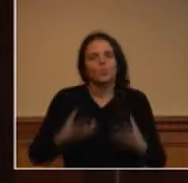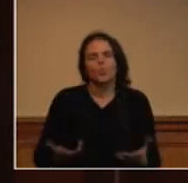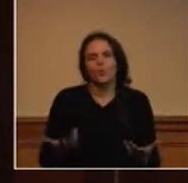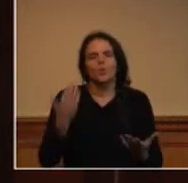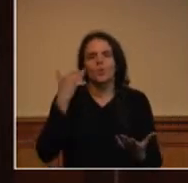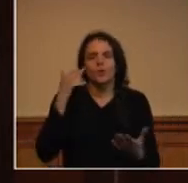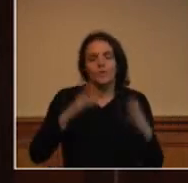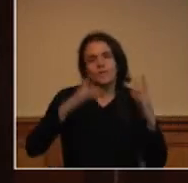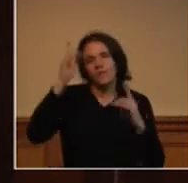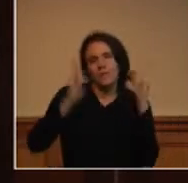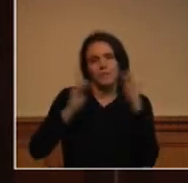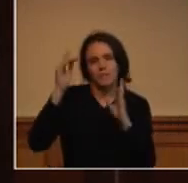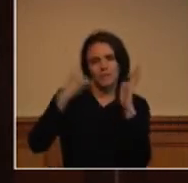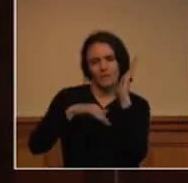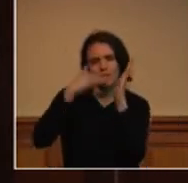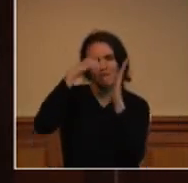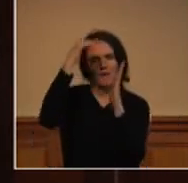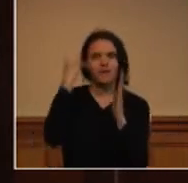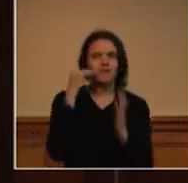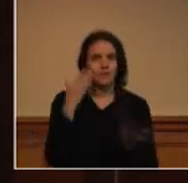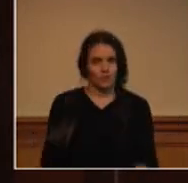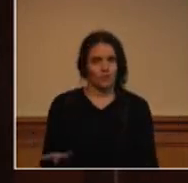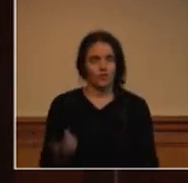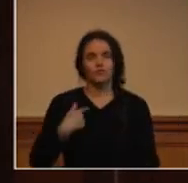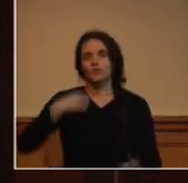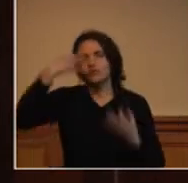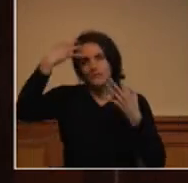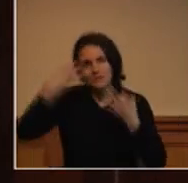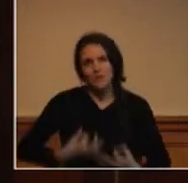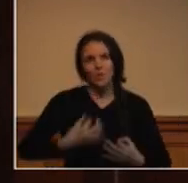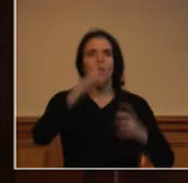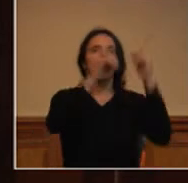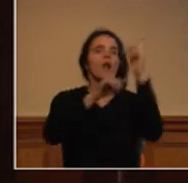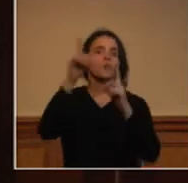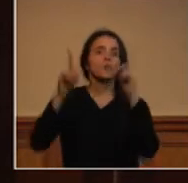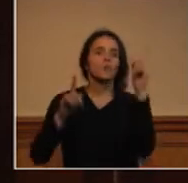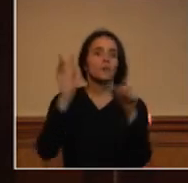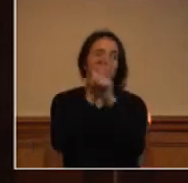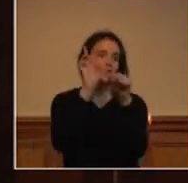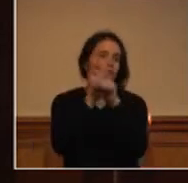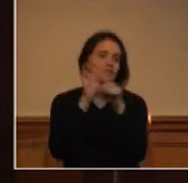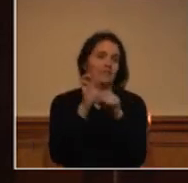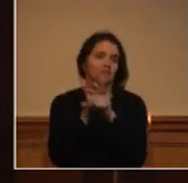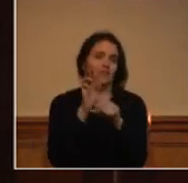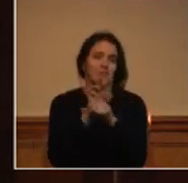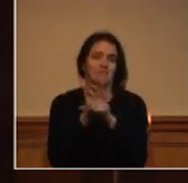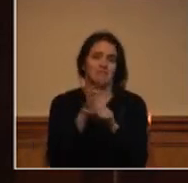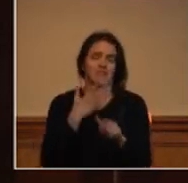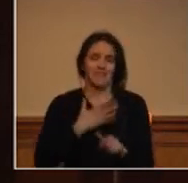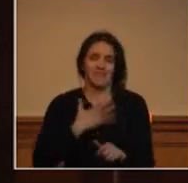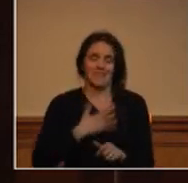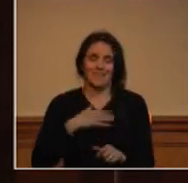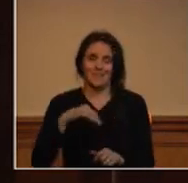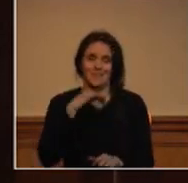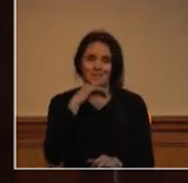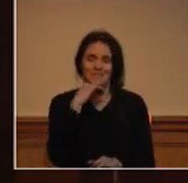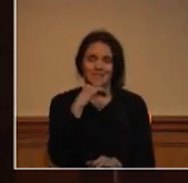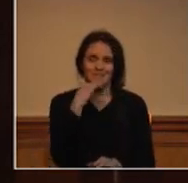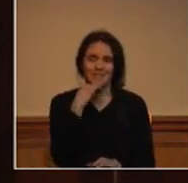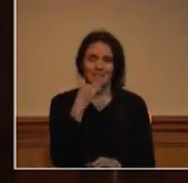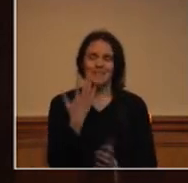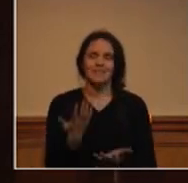el nivel en el que está el niño. Yo estoy segura que las educadoras van a salir en